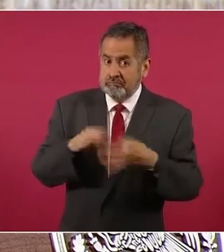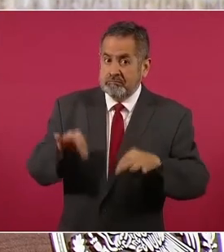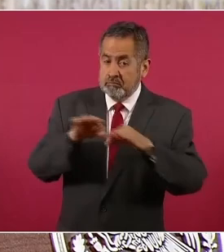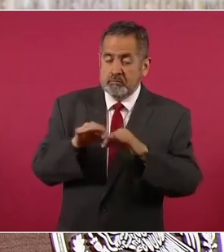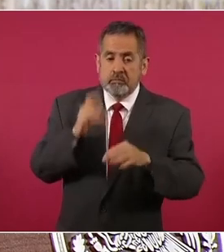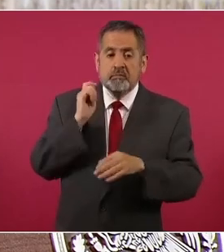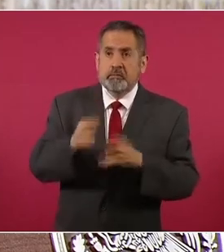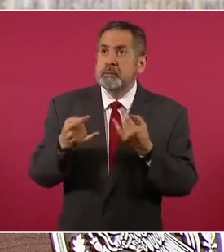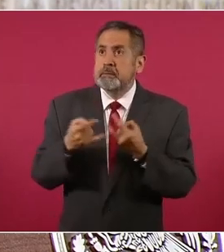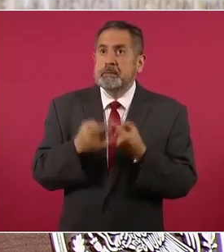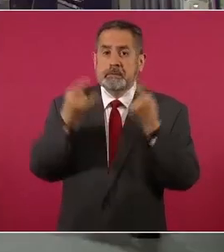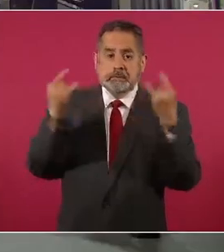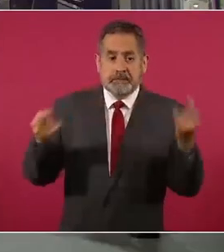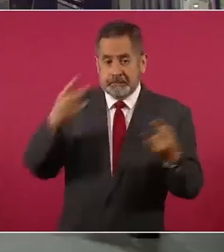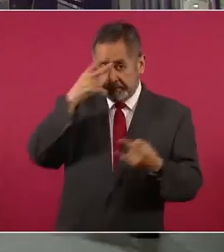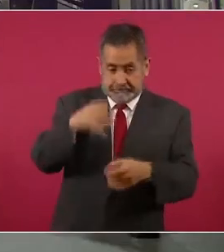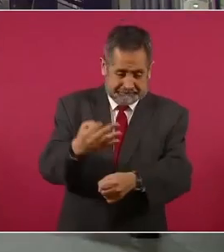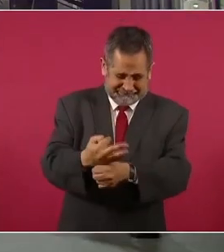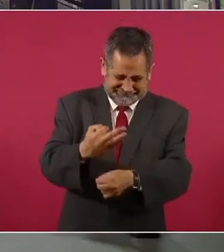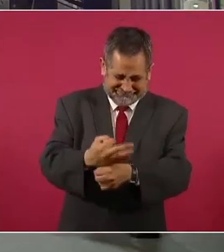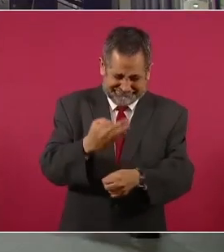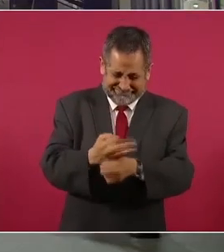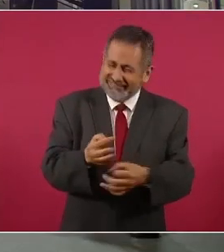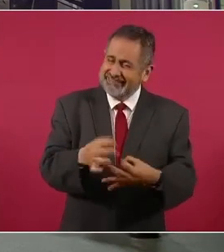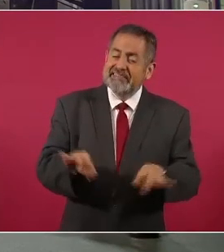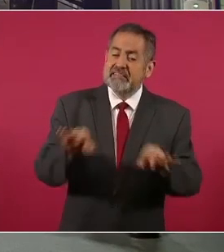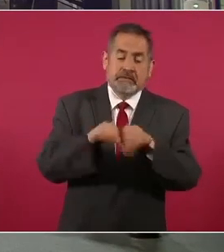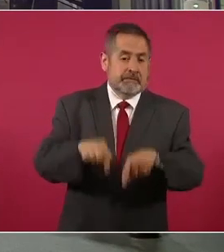de nuestra historia.